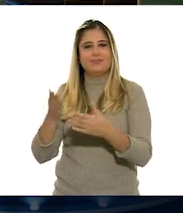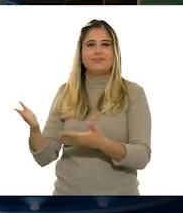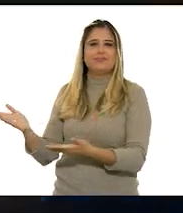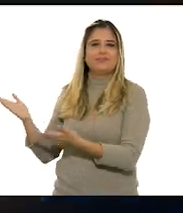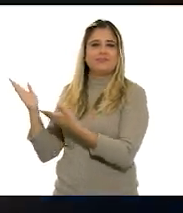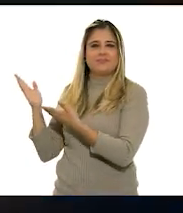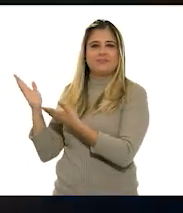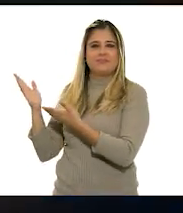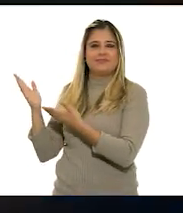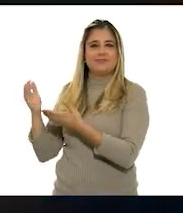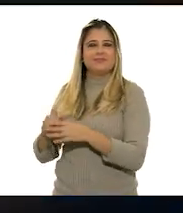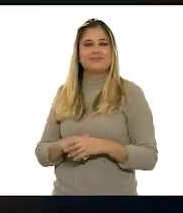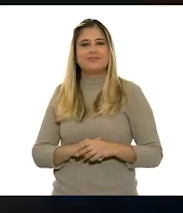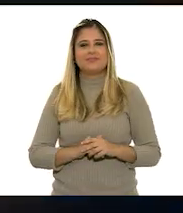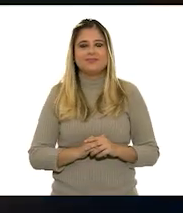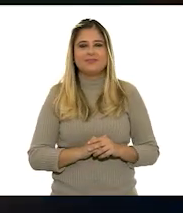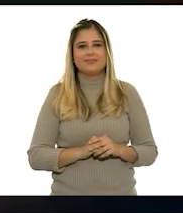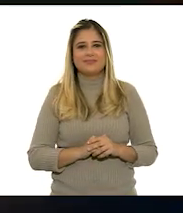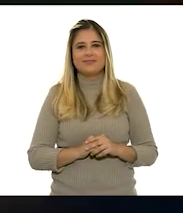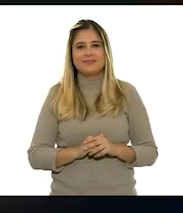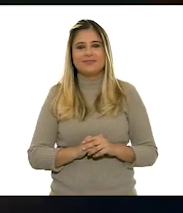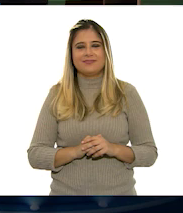veamos qué información nos va A ver. a arrojar.